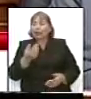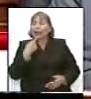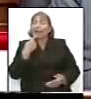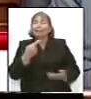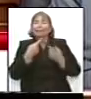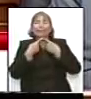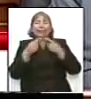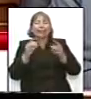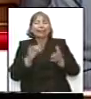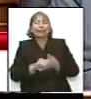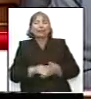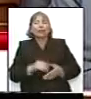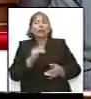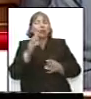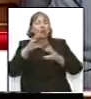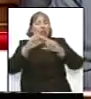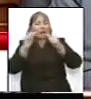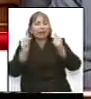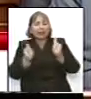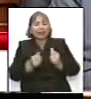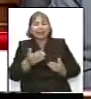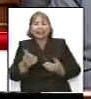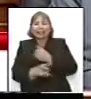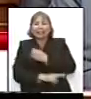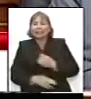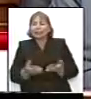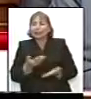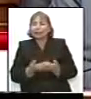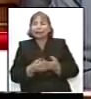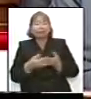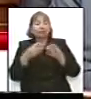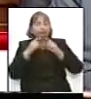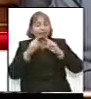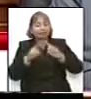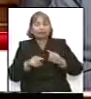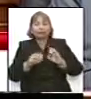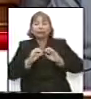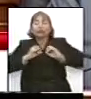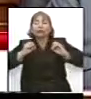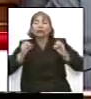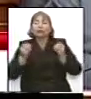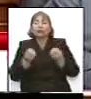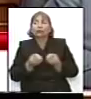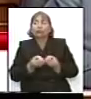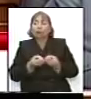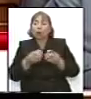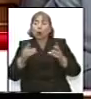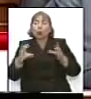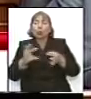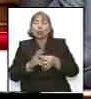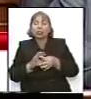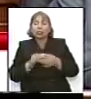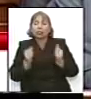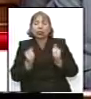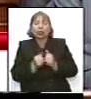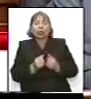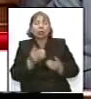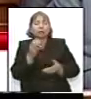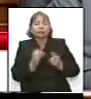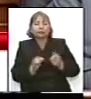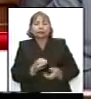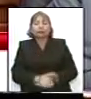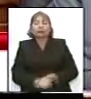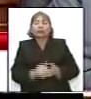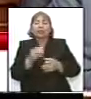declarado Patrimonio Monumental de la Nación, reconocido también por la Organización de las Naciones Unidas para la Educación,